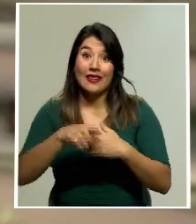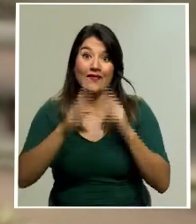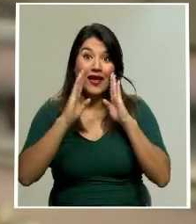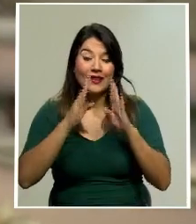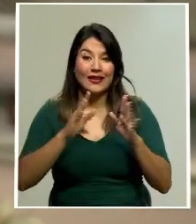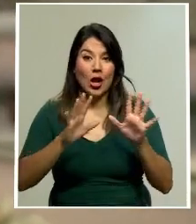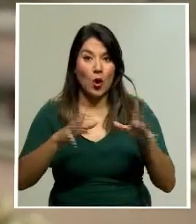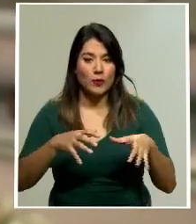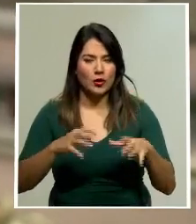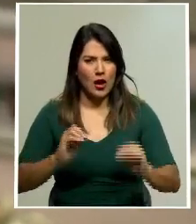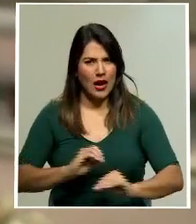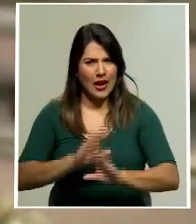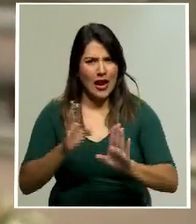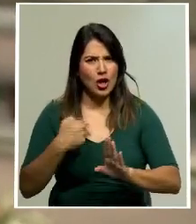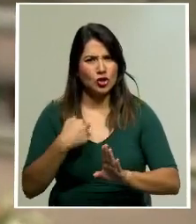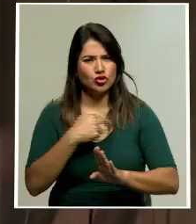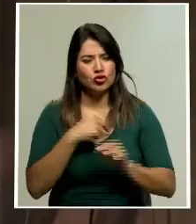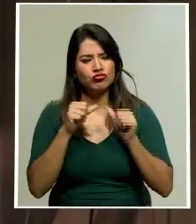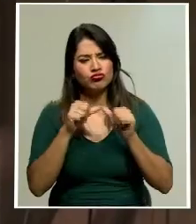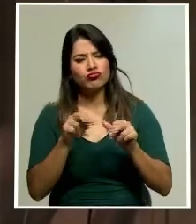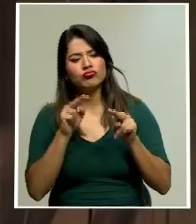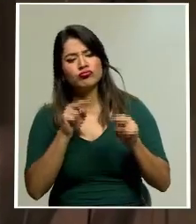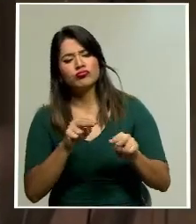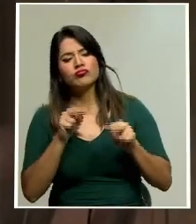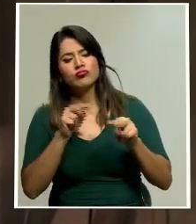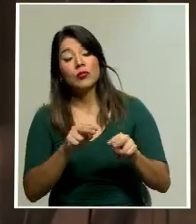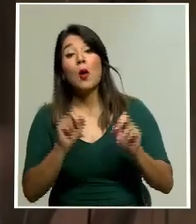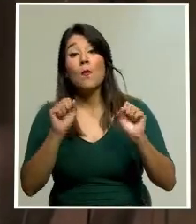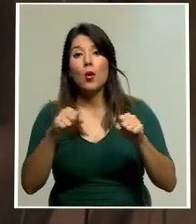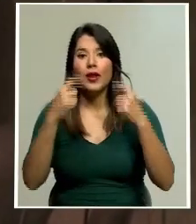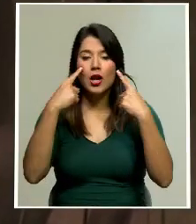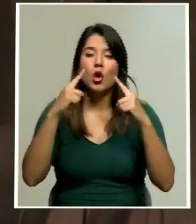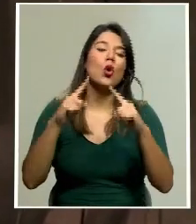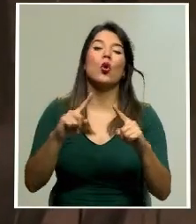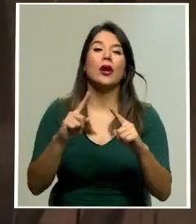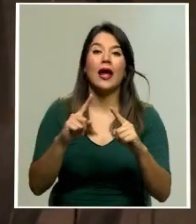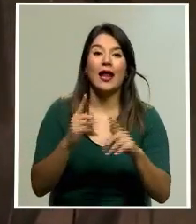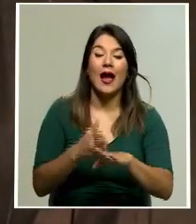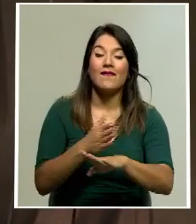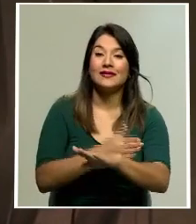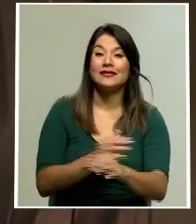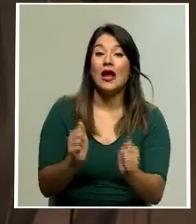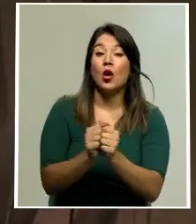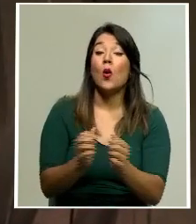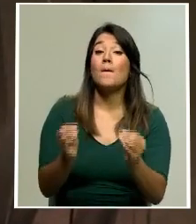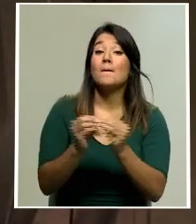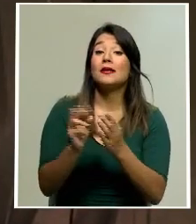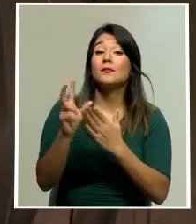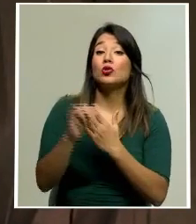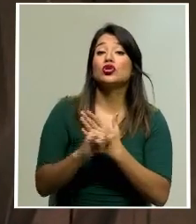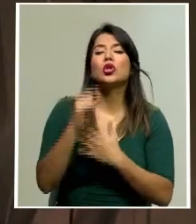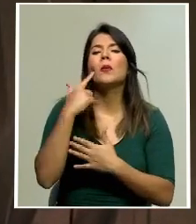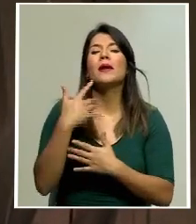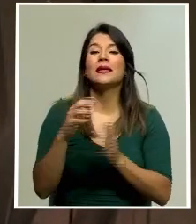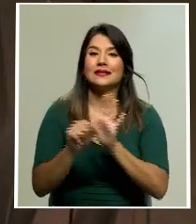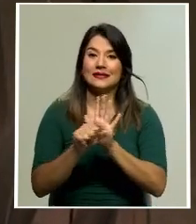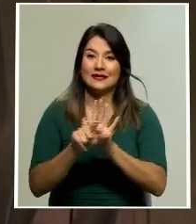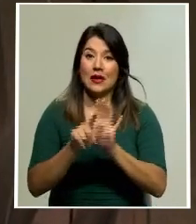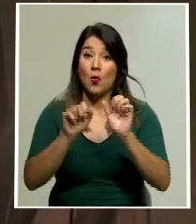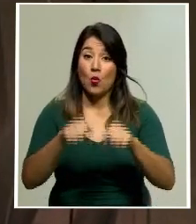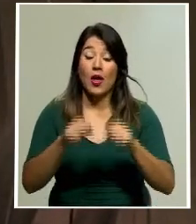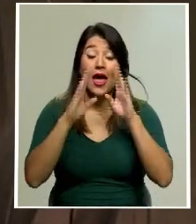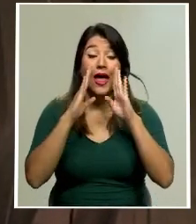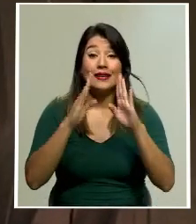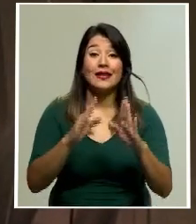legislativas. Por supuesto, nos mantenemos a la espera de poder seguir generando convocatorias para poder llevar a la Asamblea Legislativa proyectos que son de interés tanto del